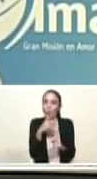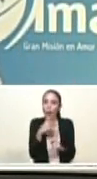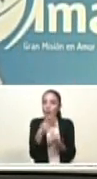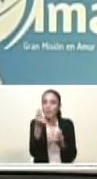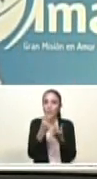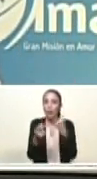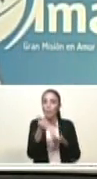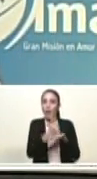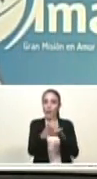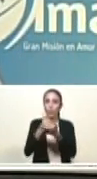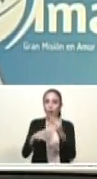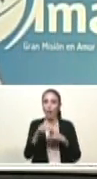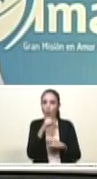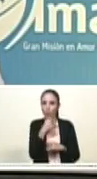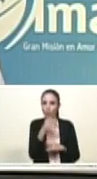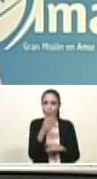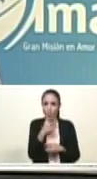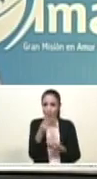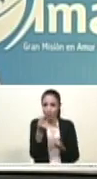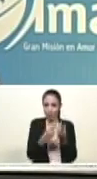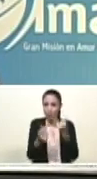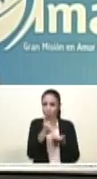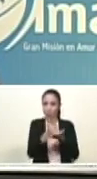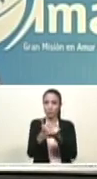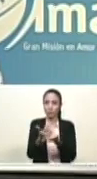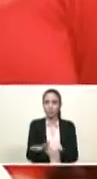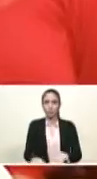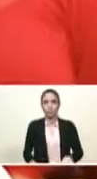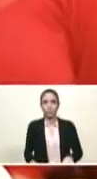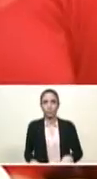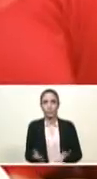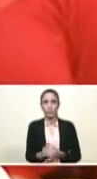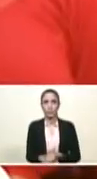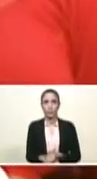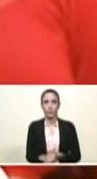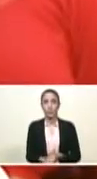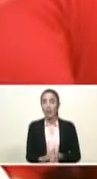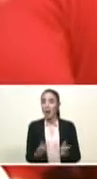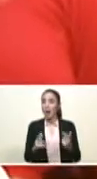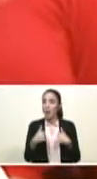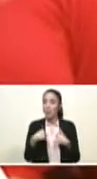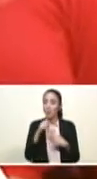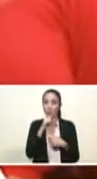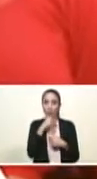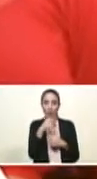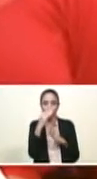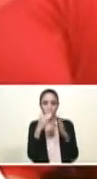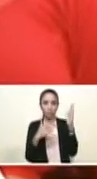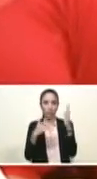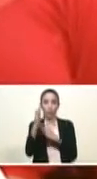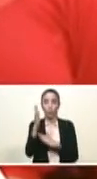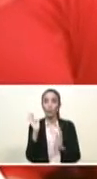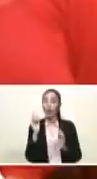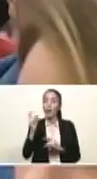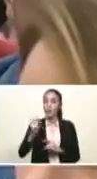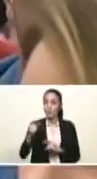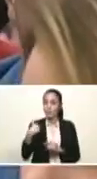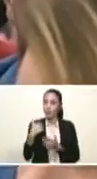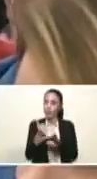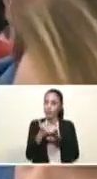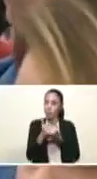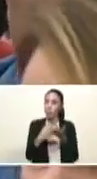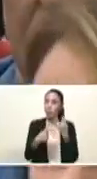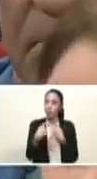pensionados y pensionadas que necesitan su pensión. Porque cuando uno llega a la edad, ya de adulto mayor, necesita su apoyo